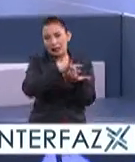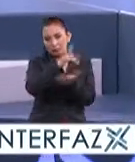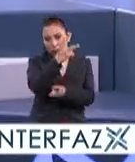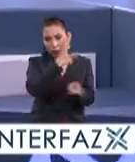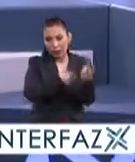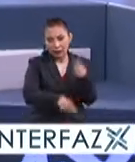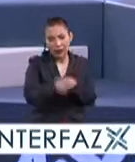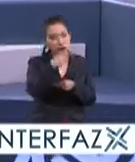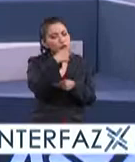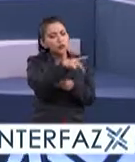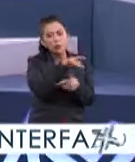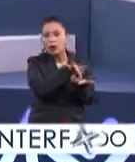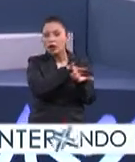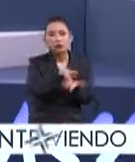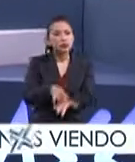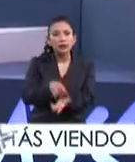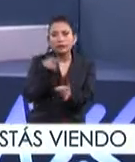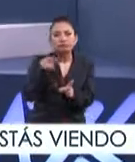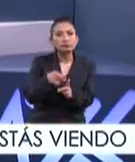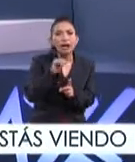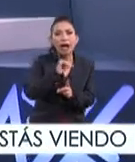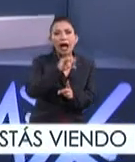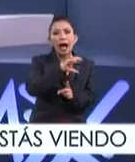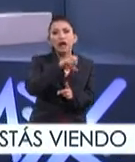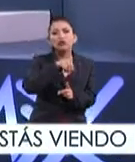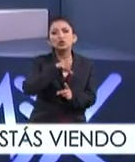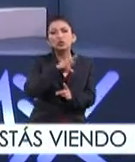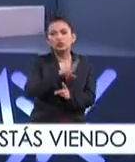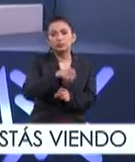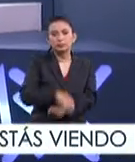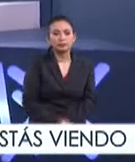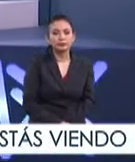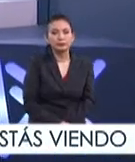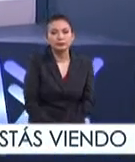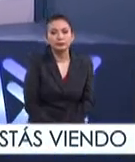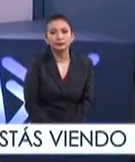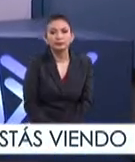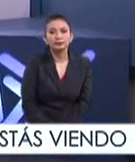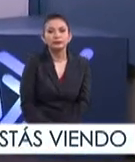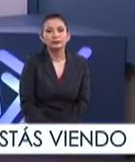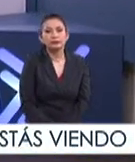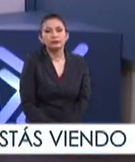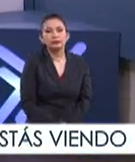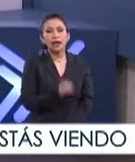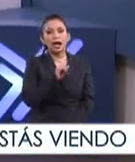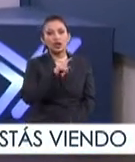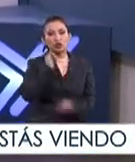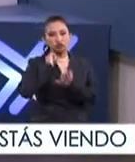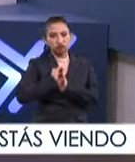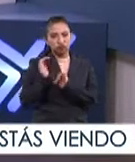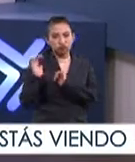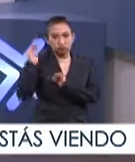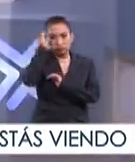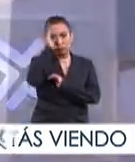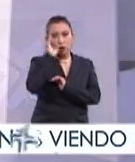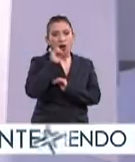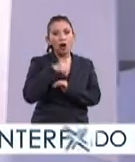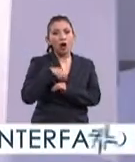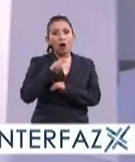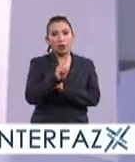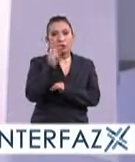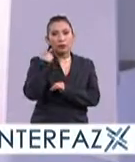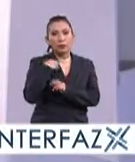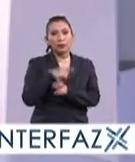la ayuda específica que está prestando ACNUR en esta situación? ACNUR, el Alto Comisionado de Naciones Unidas para